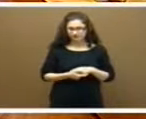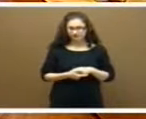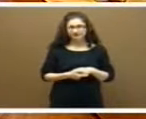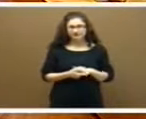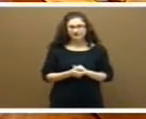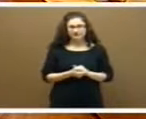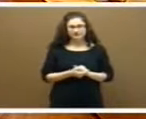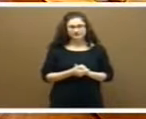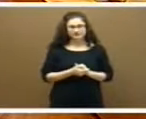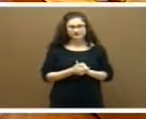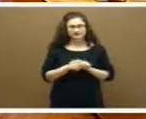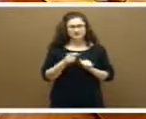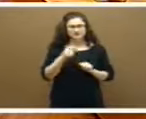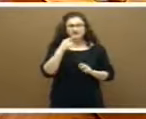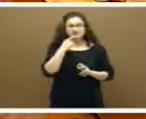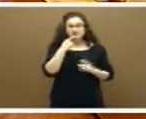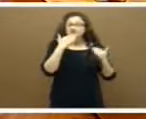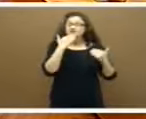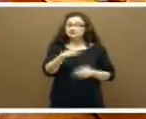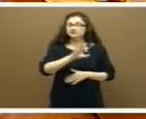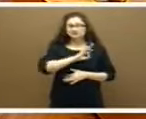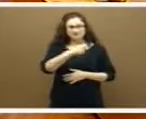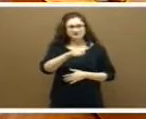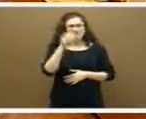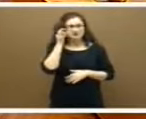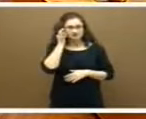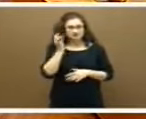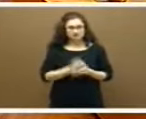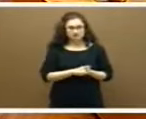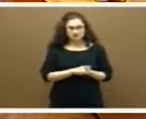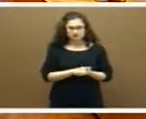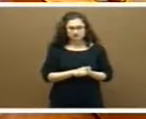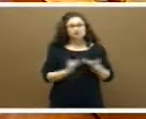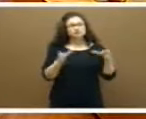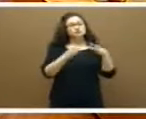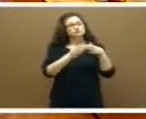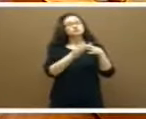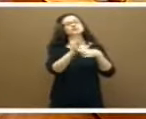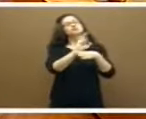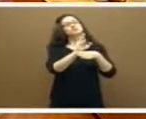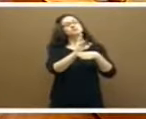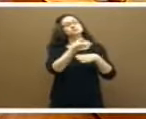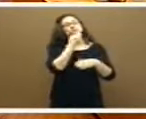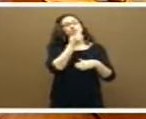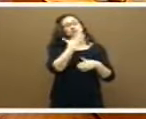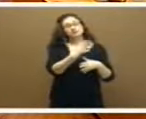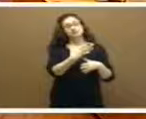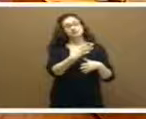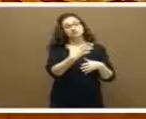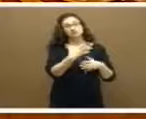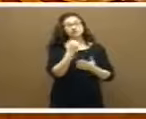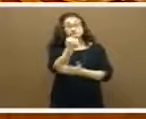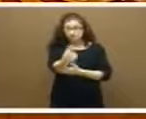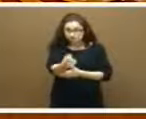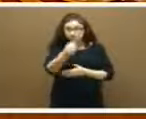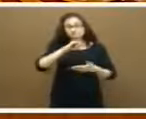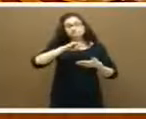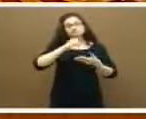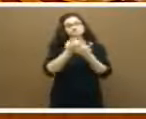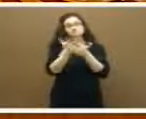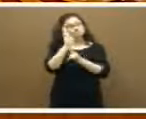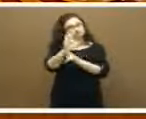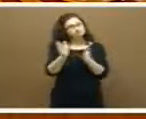Gracias, señora presidenta. Pues bien, el Grupo Parlamentario Socialista va a apoyar esta propuesta de impulso presentada por